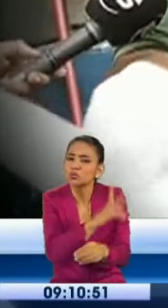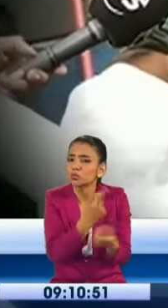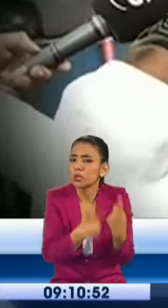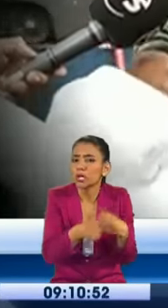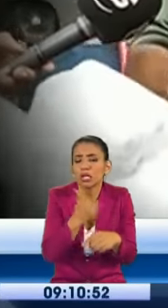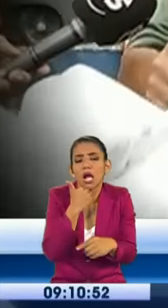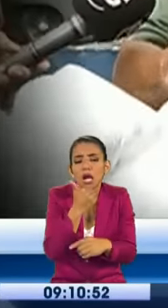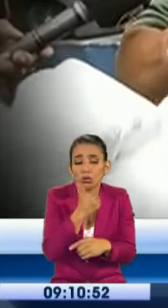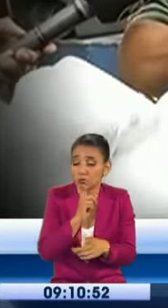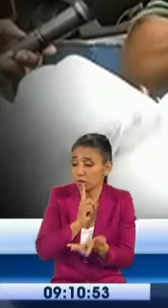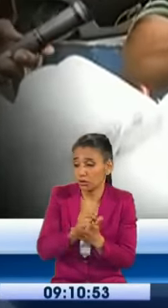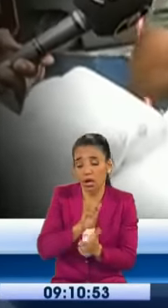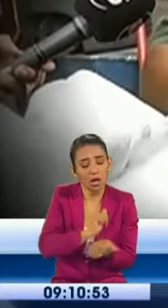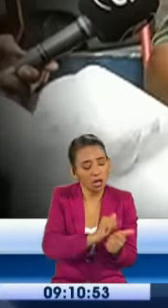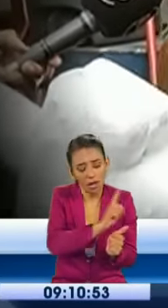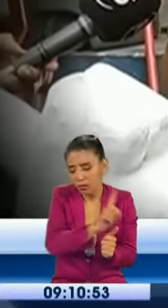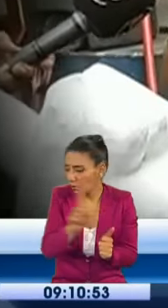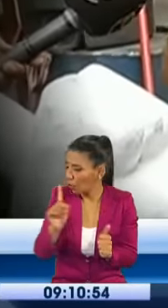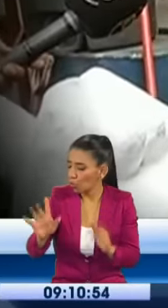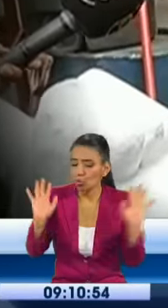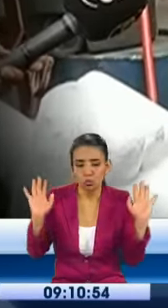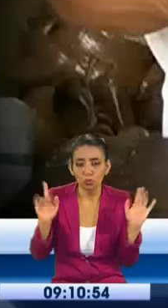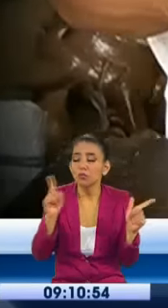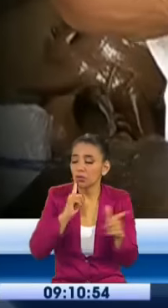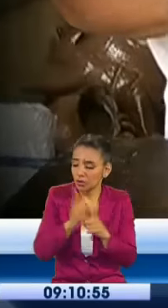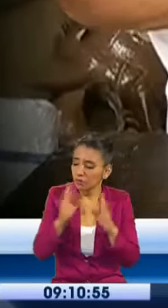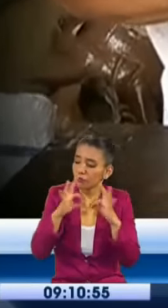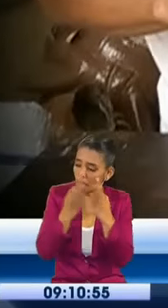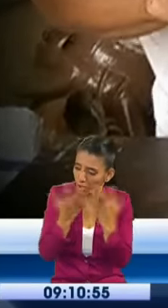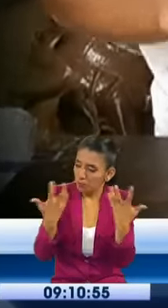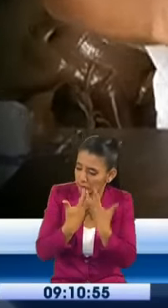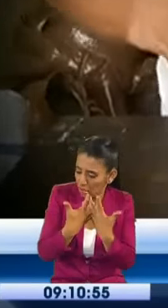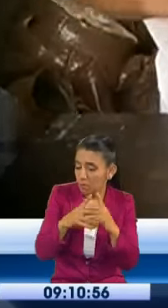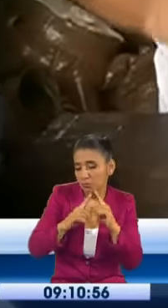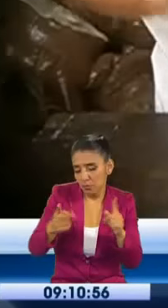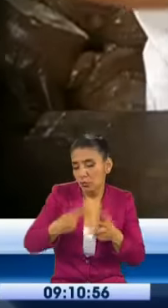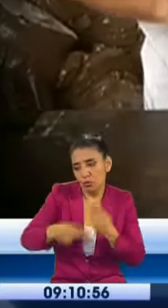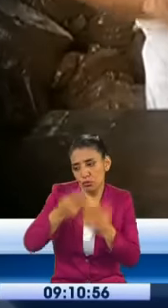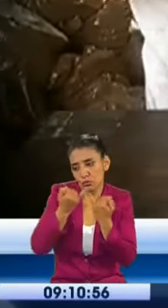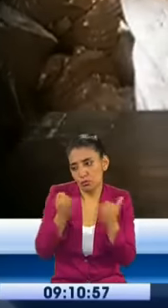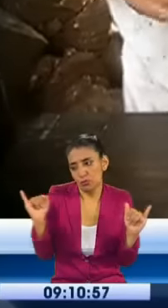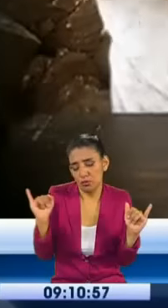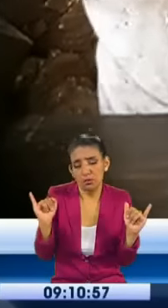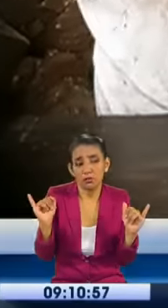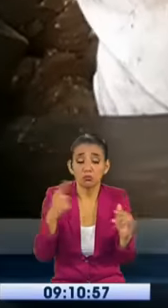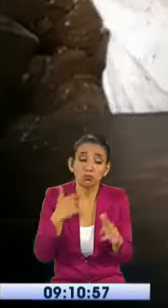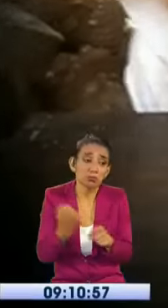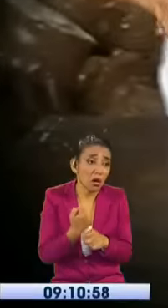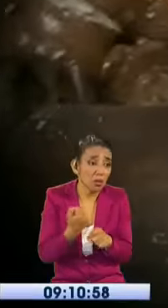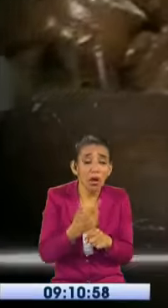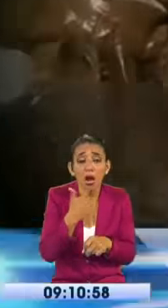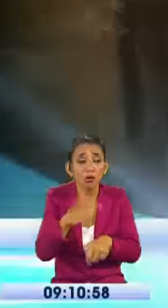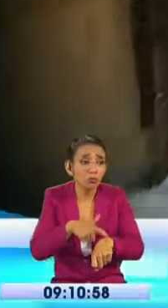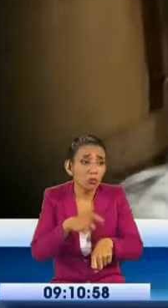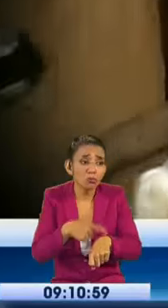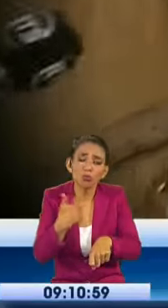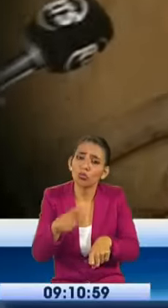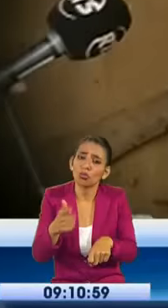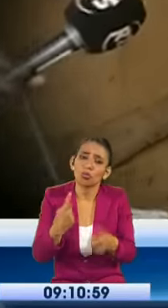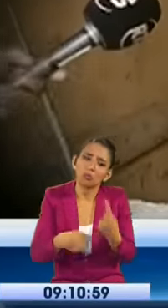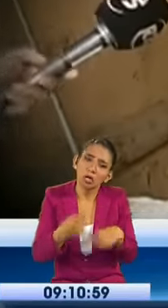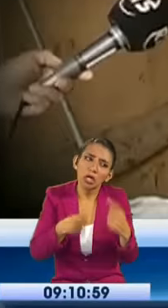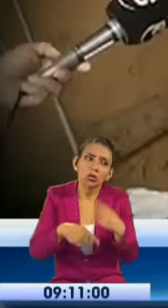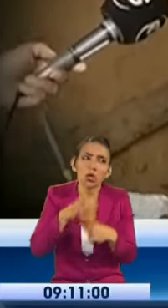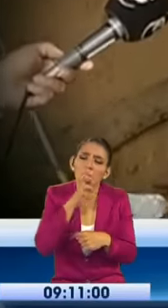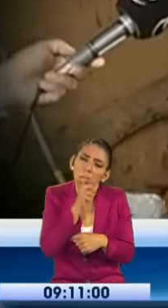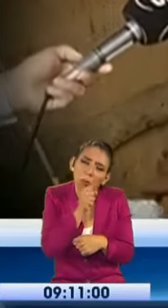Claro, cada uno, o sea, cada uno trabaja por su cuenta. O sea, durante el tiempo que se puede trabajar, cuánto se trabaja. Desde ahí es con el triciclo. Viendo